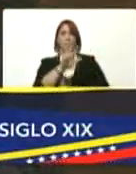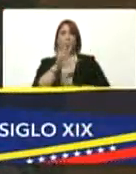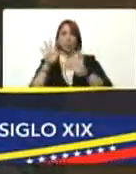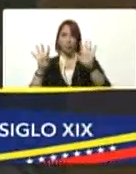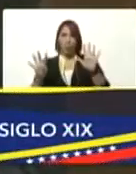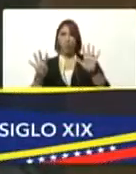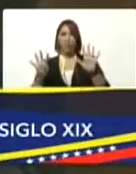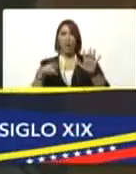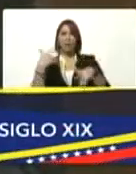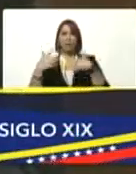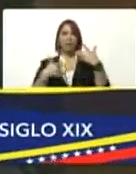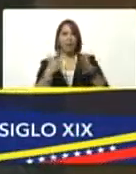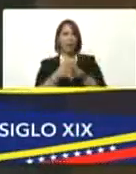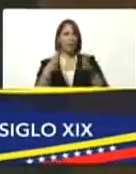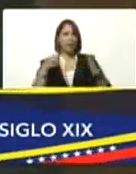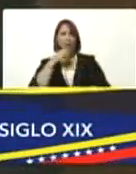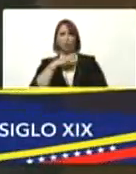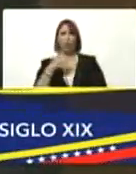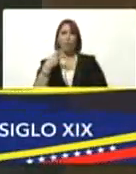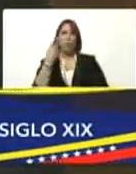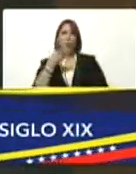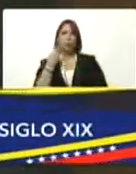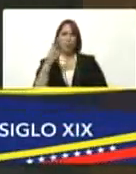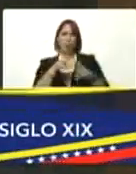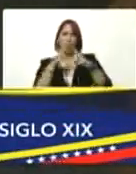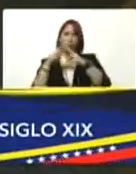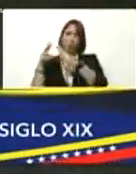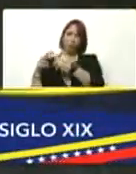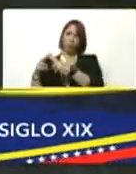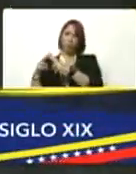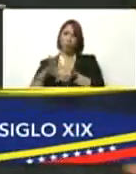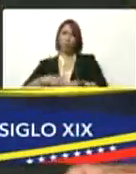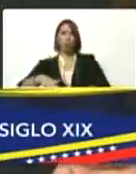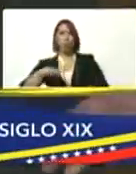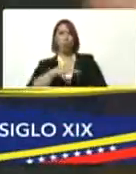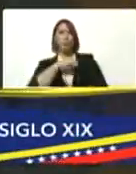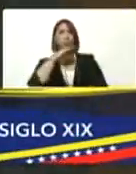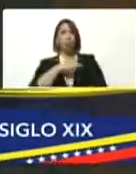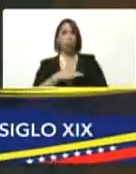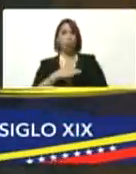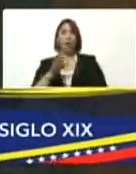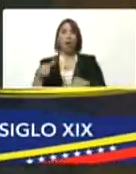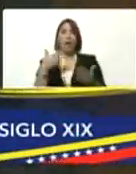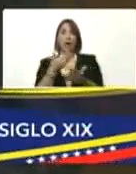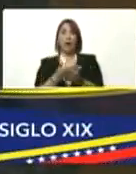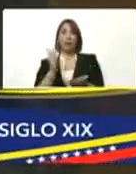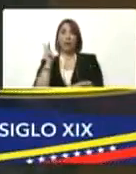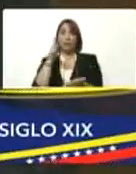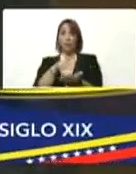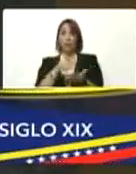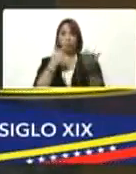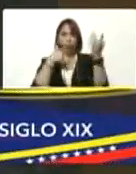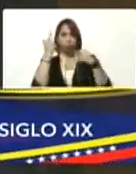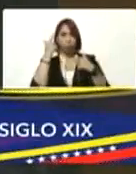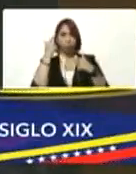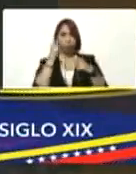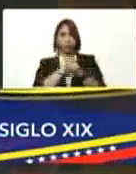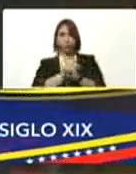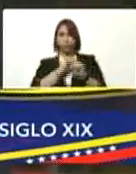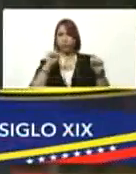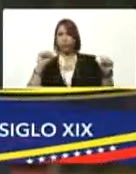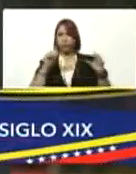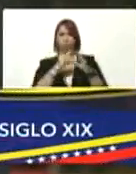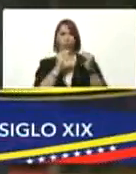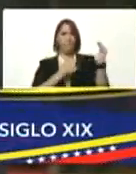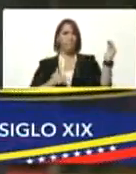conocido en todo ese tiempo, hasta que llegó Chávez y rompió todos los